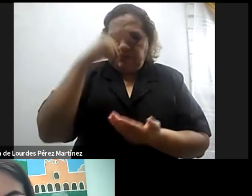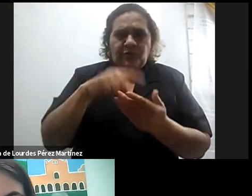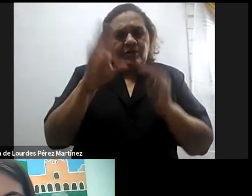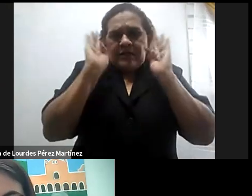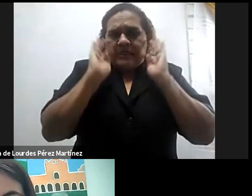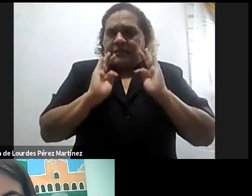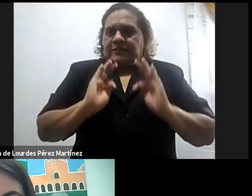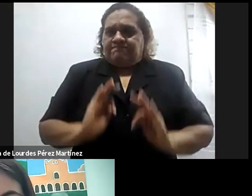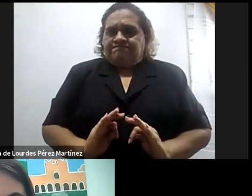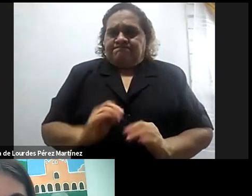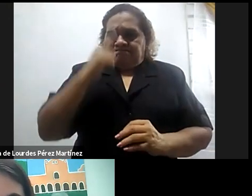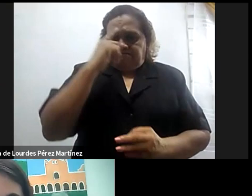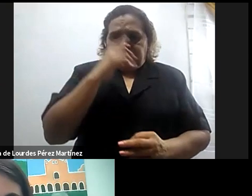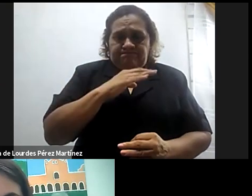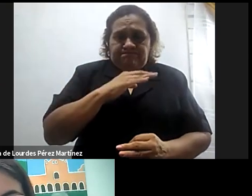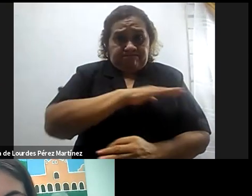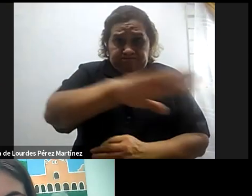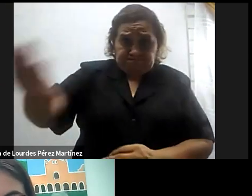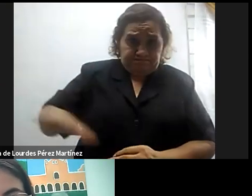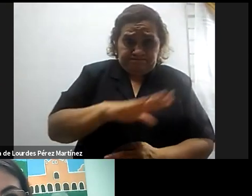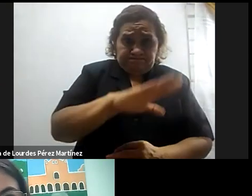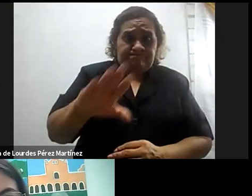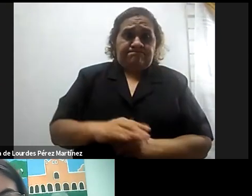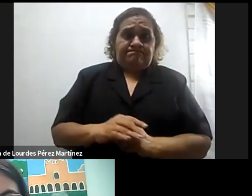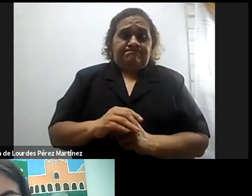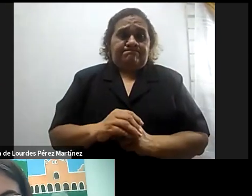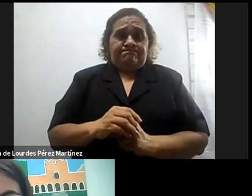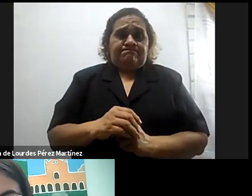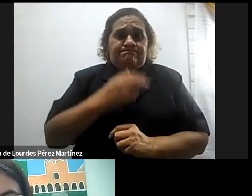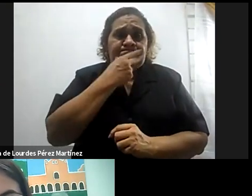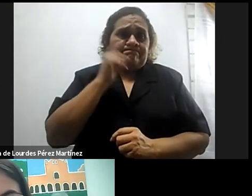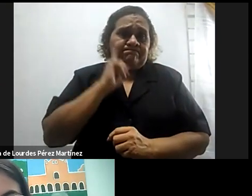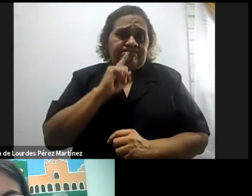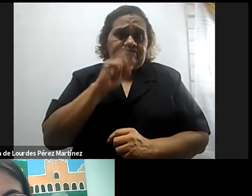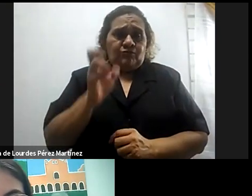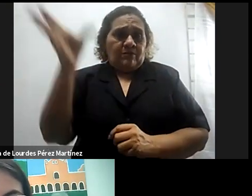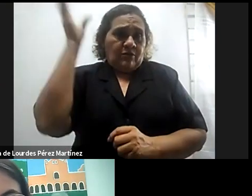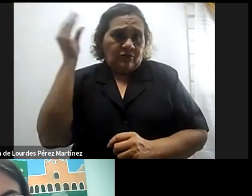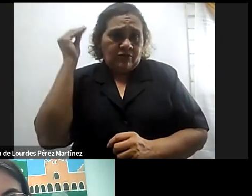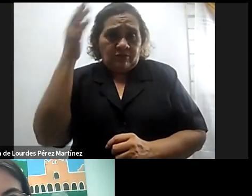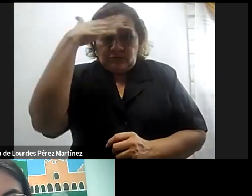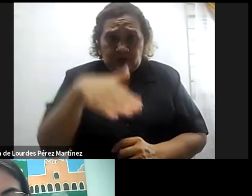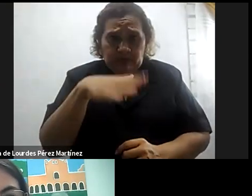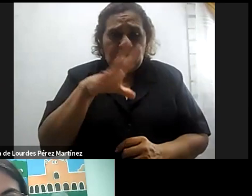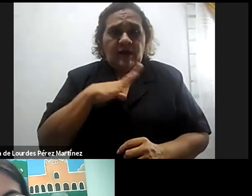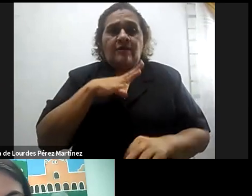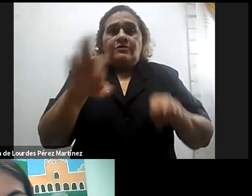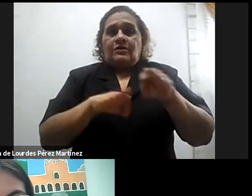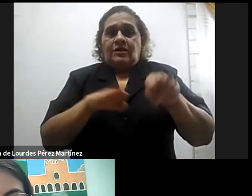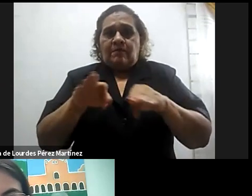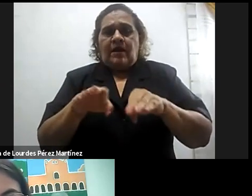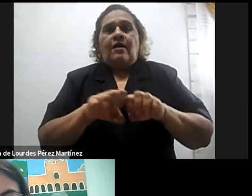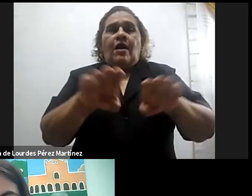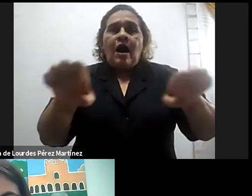todos los y las yucatecas que estamos pues hoy escuchando este conversatorio, saber que hay un trabajo, hay un